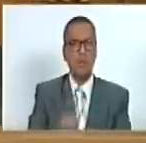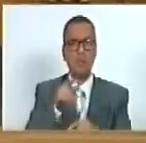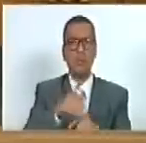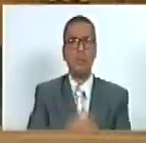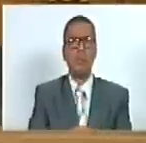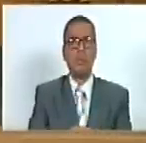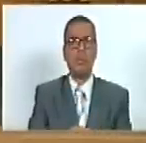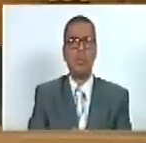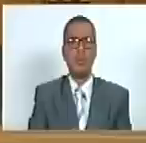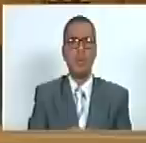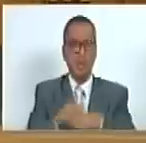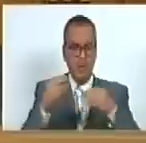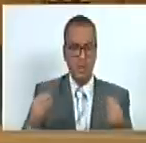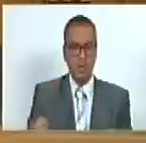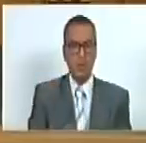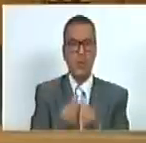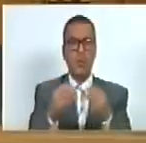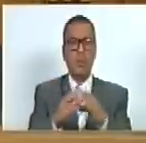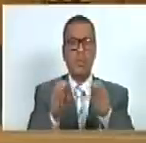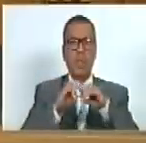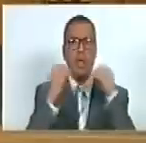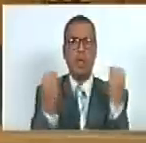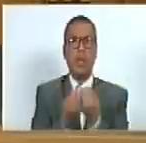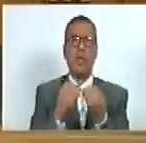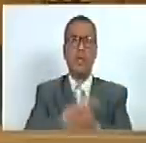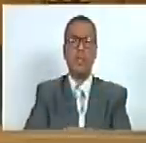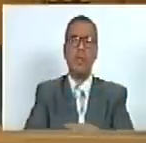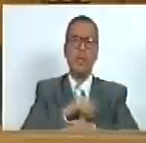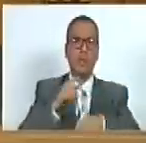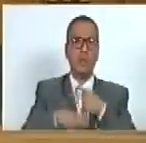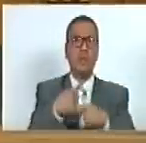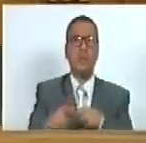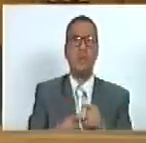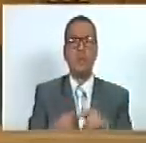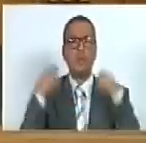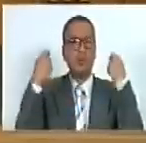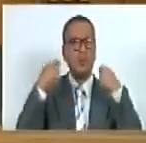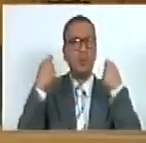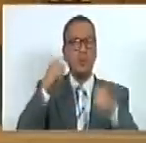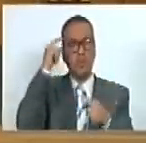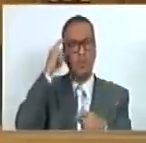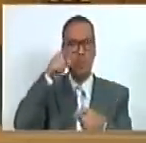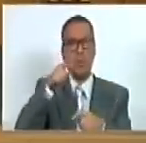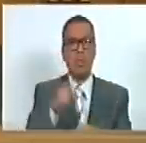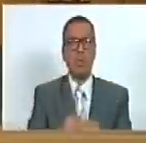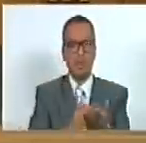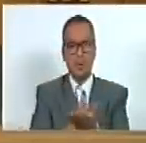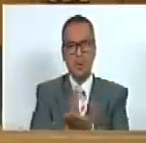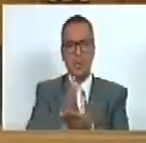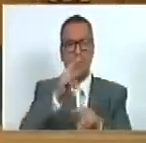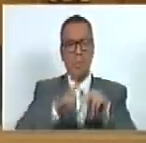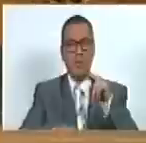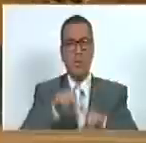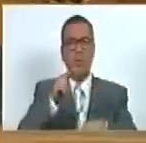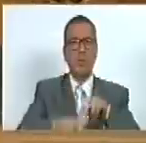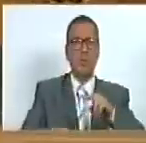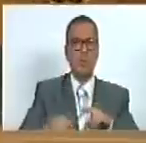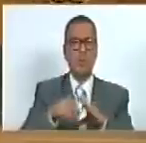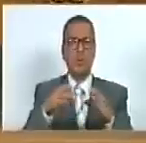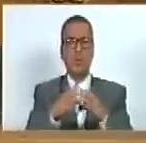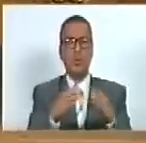Trabajador, acompañando a las organizaciones sindicales y gremiales en la celebración de este día para continuar construyendo un Estado